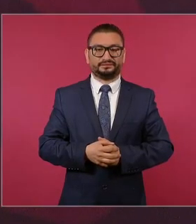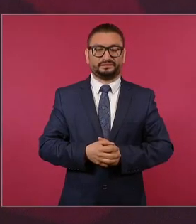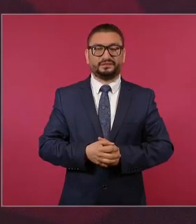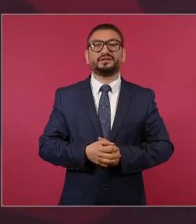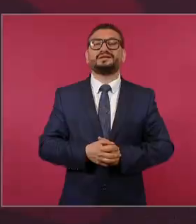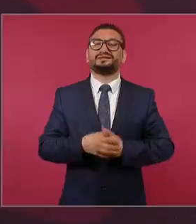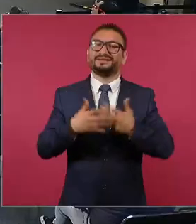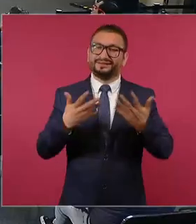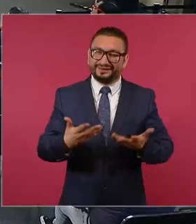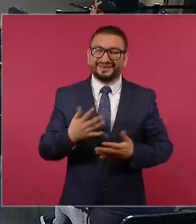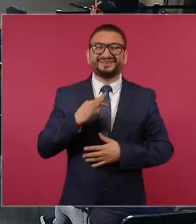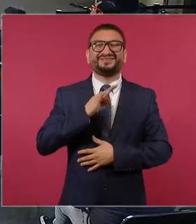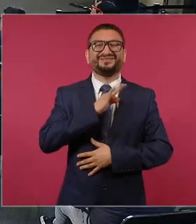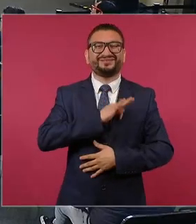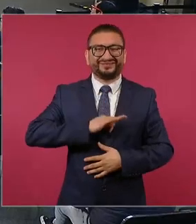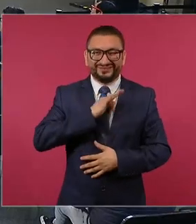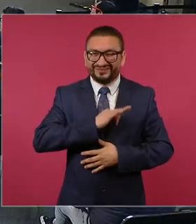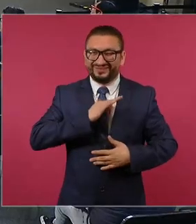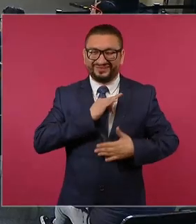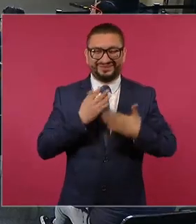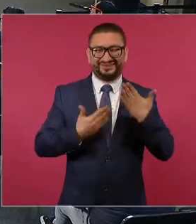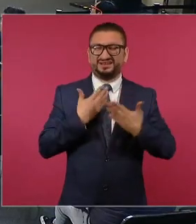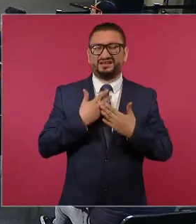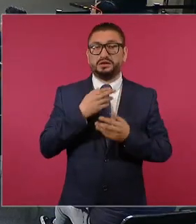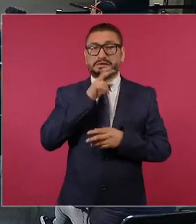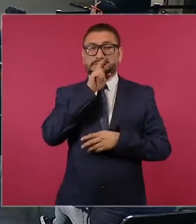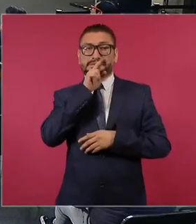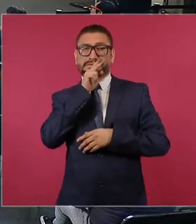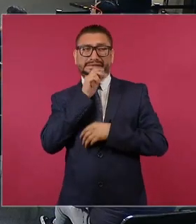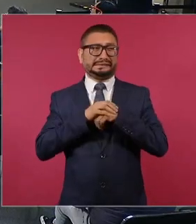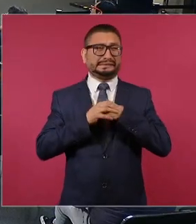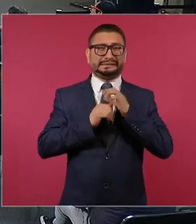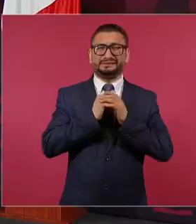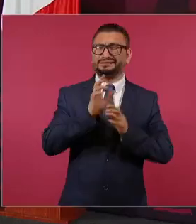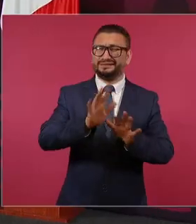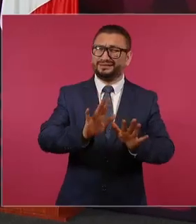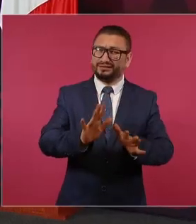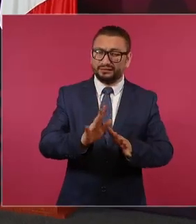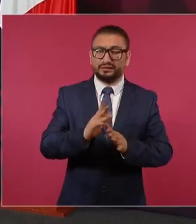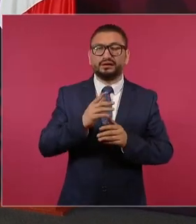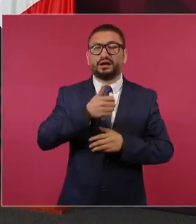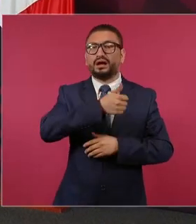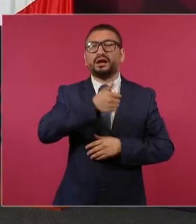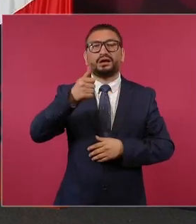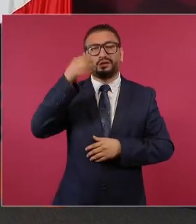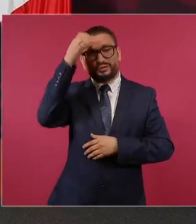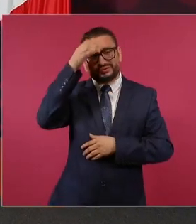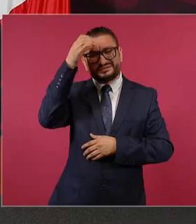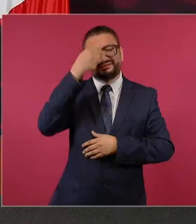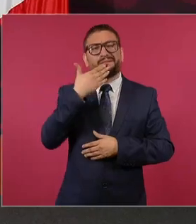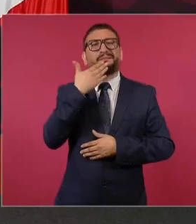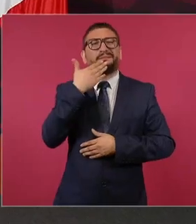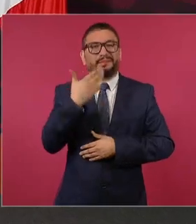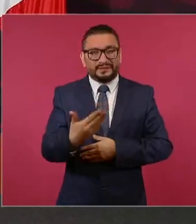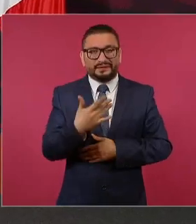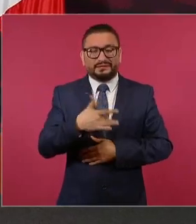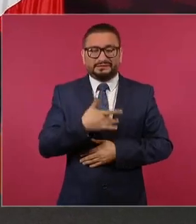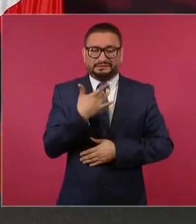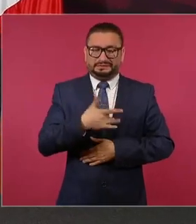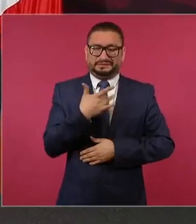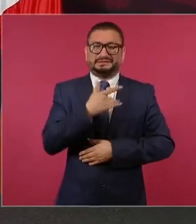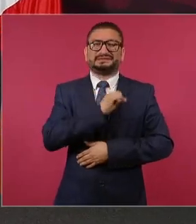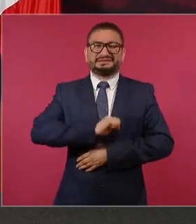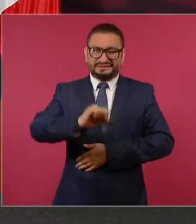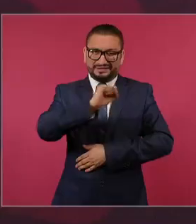ser feliz, no angustiarnos, estar bien con nuestra conciencia, eso nos trae también